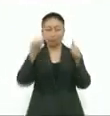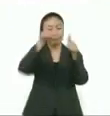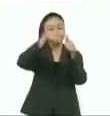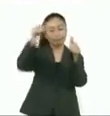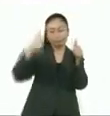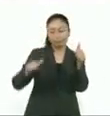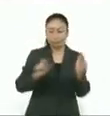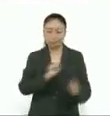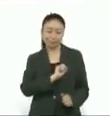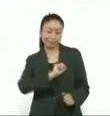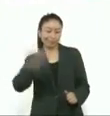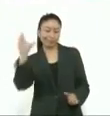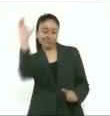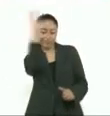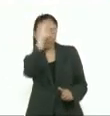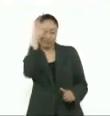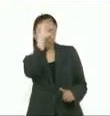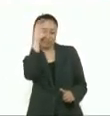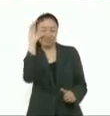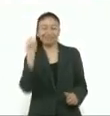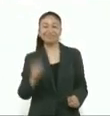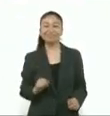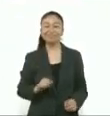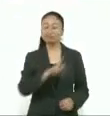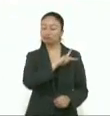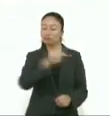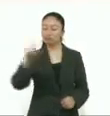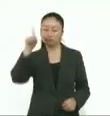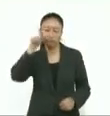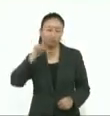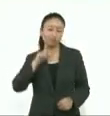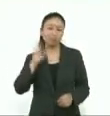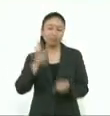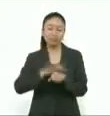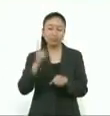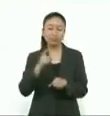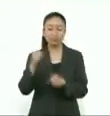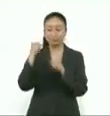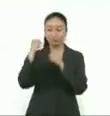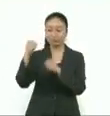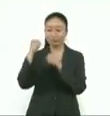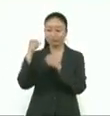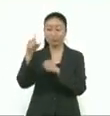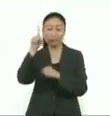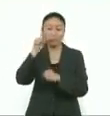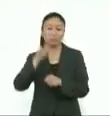artistas, profesionistas, científicas, porque el feminismo es plural.